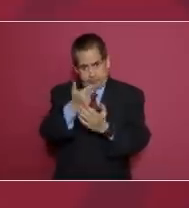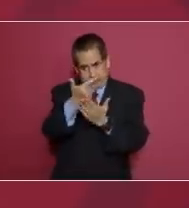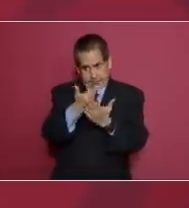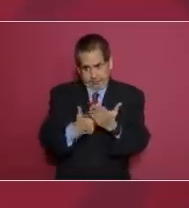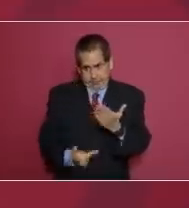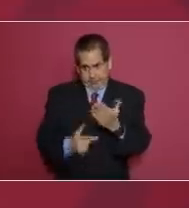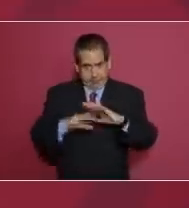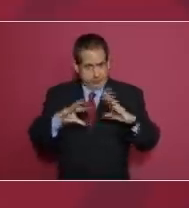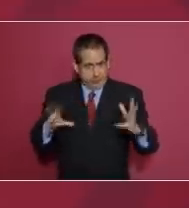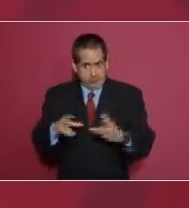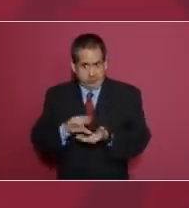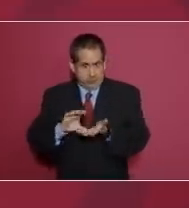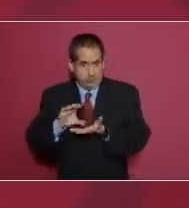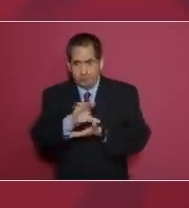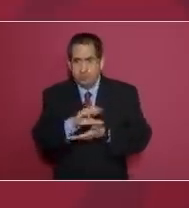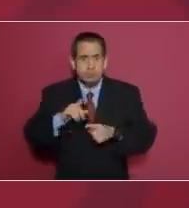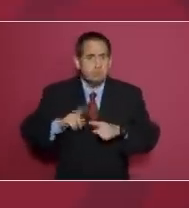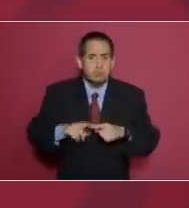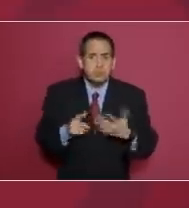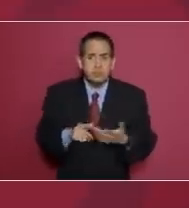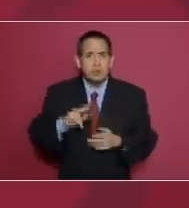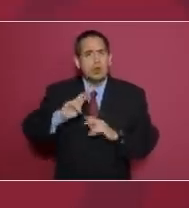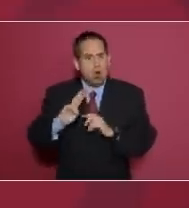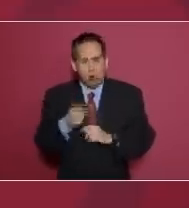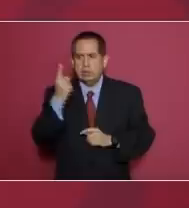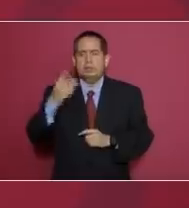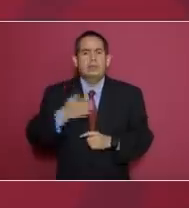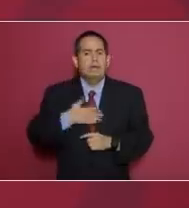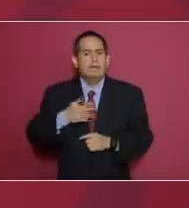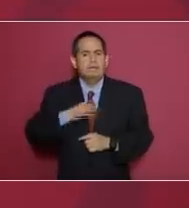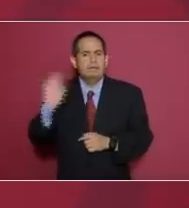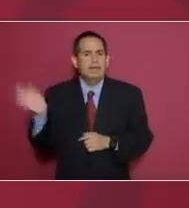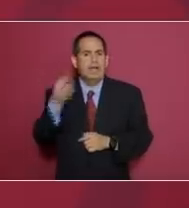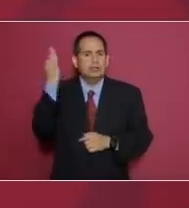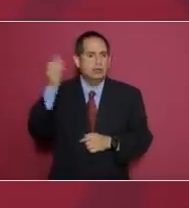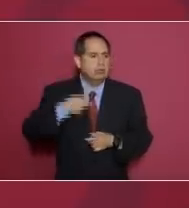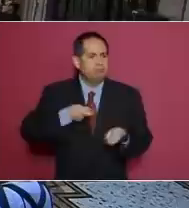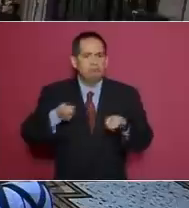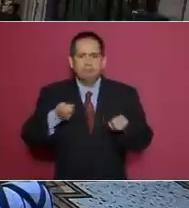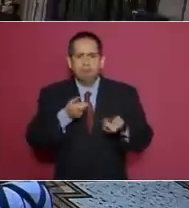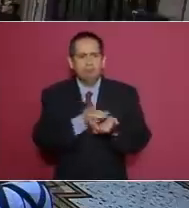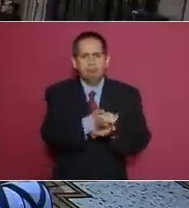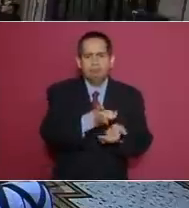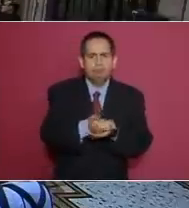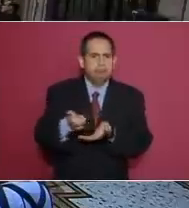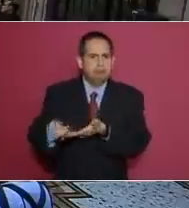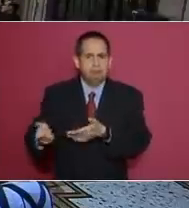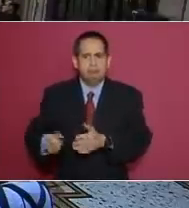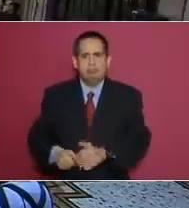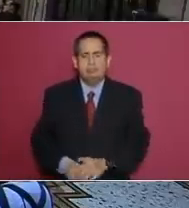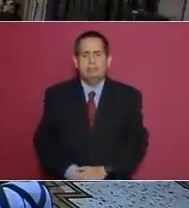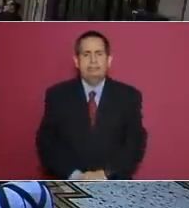los fondos regrese a la federación.